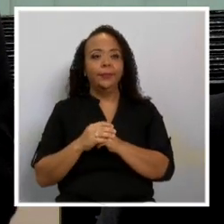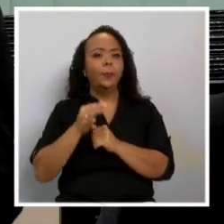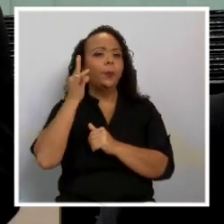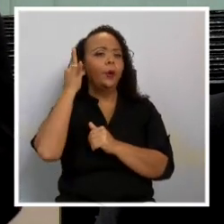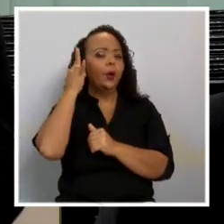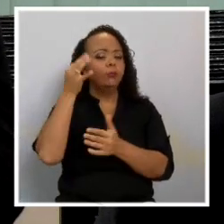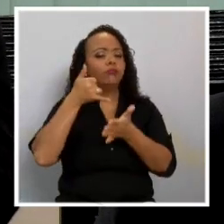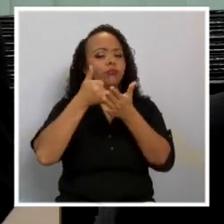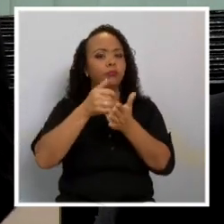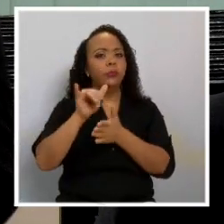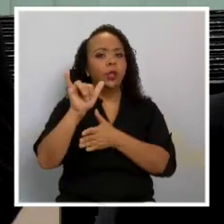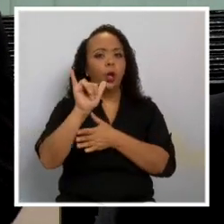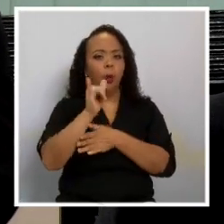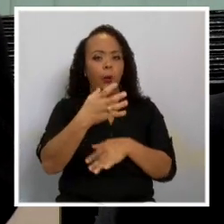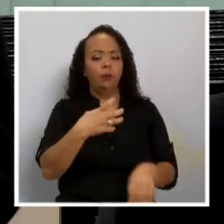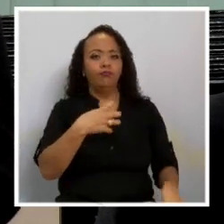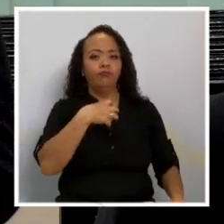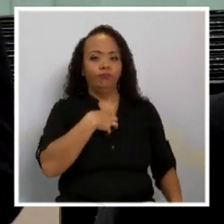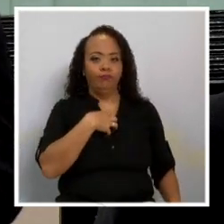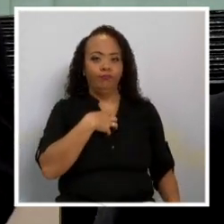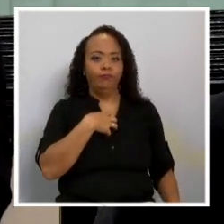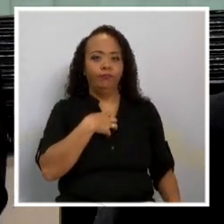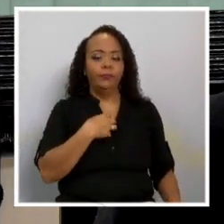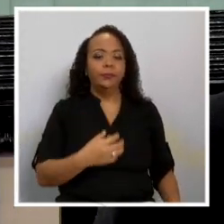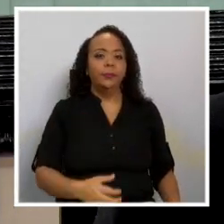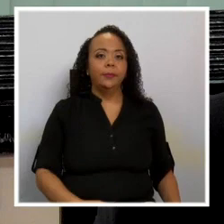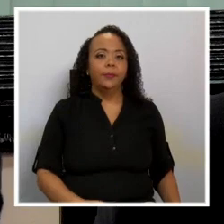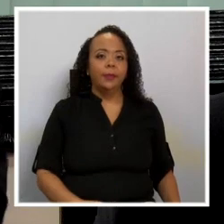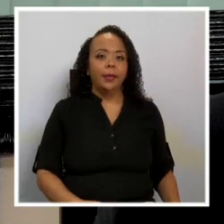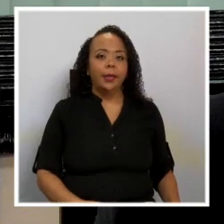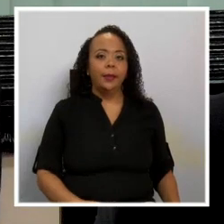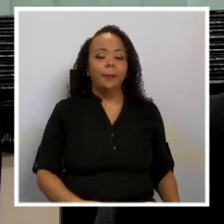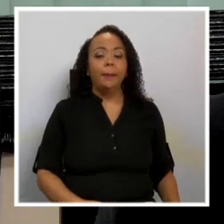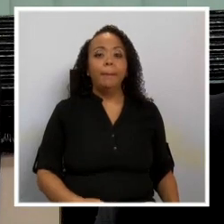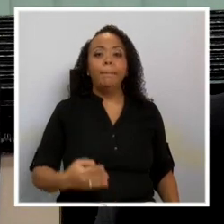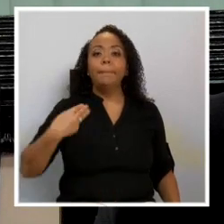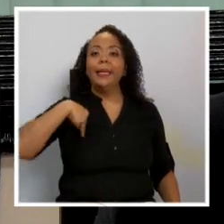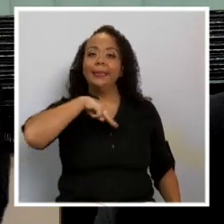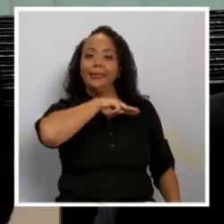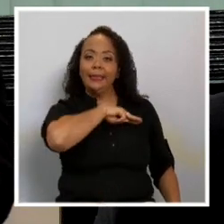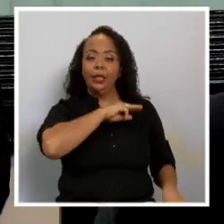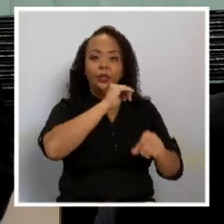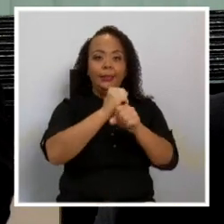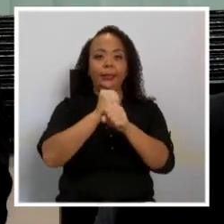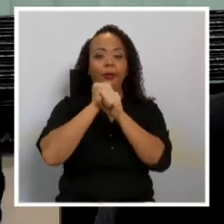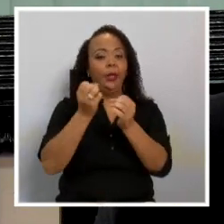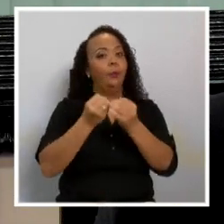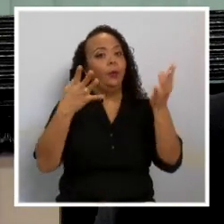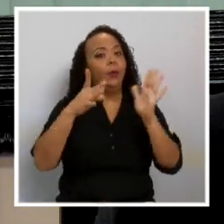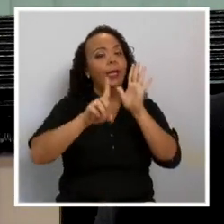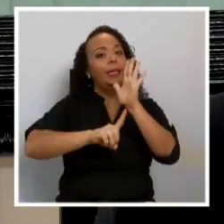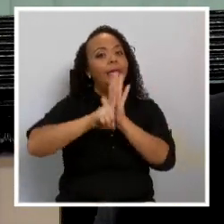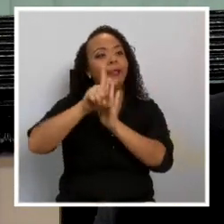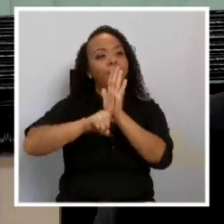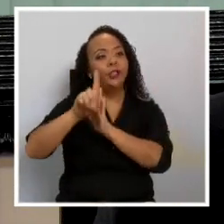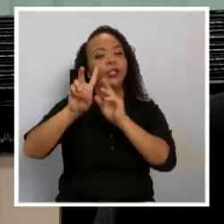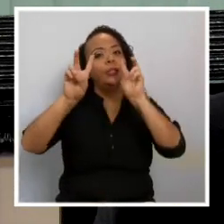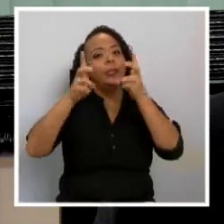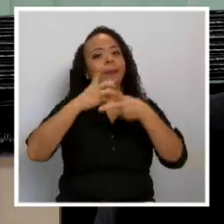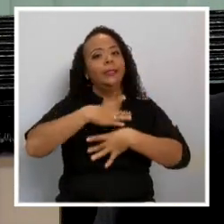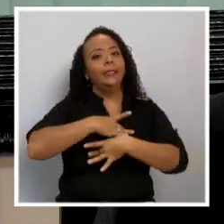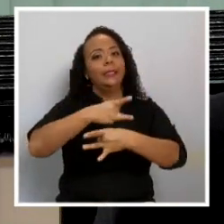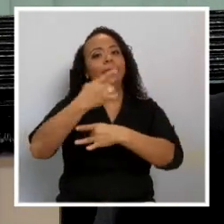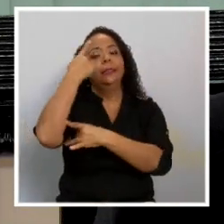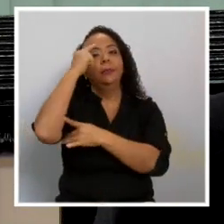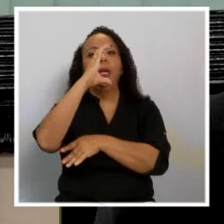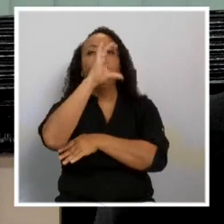destacada también como teniente de la Reserva del Ministerio de Seguridad Pública, que está desarrollando temas de interés